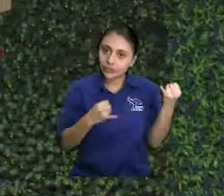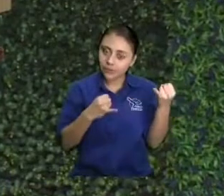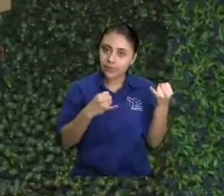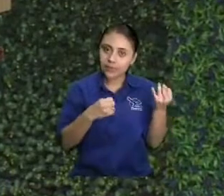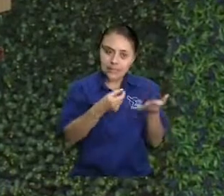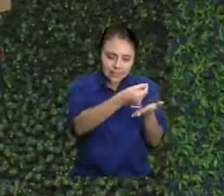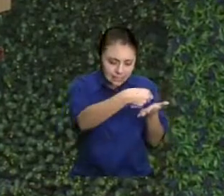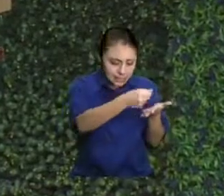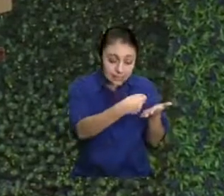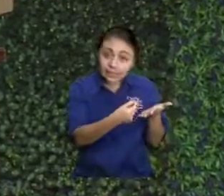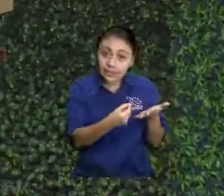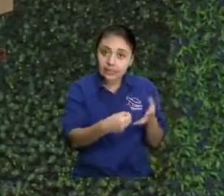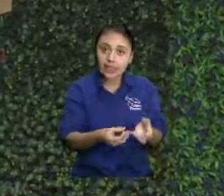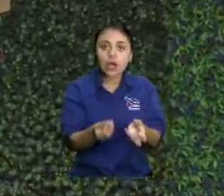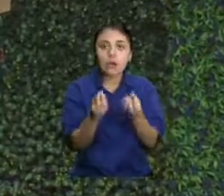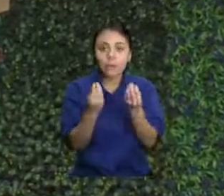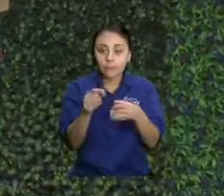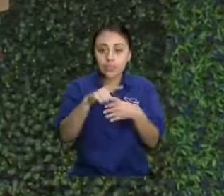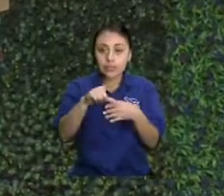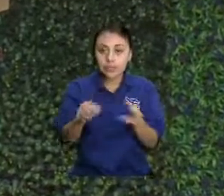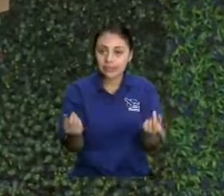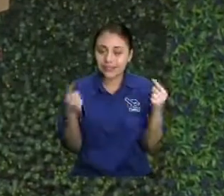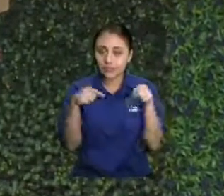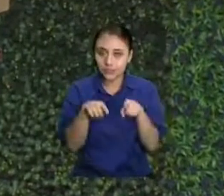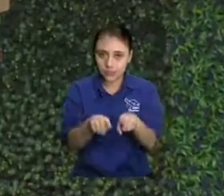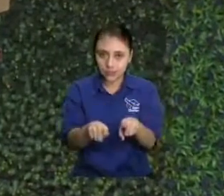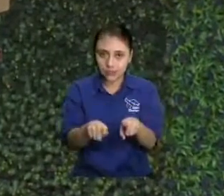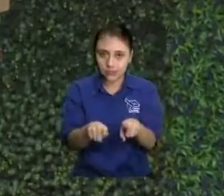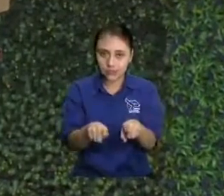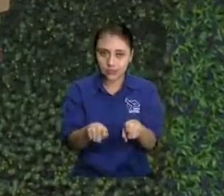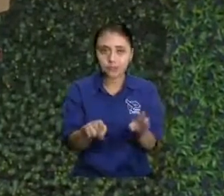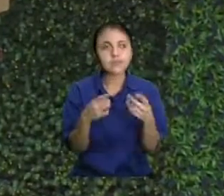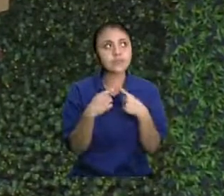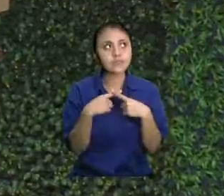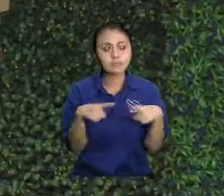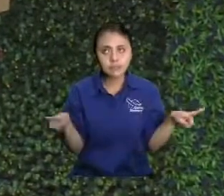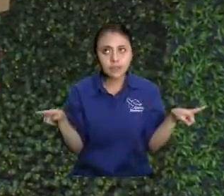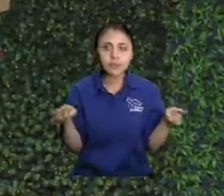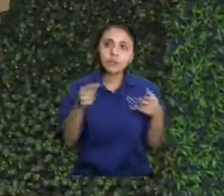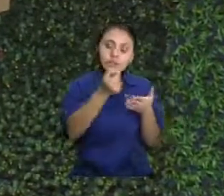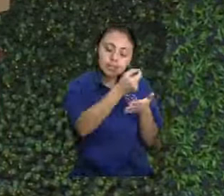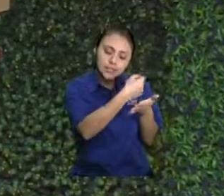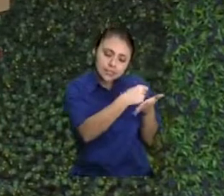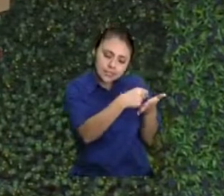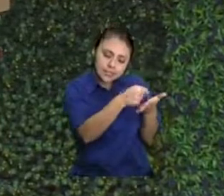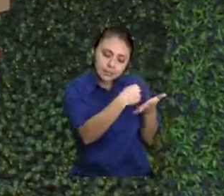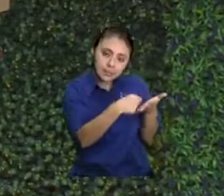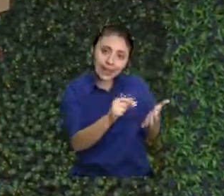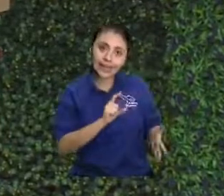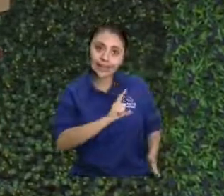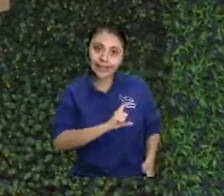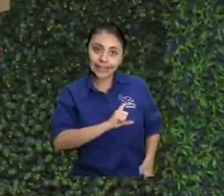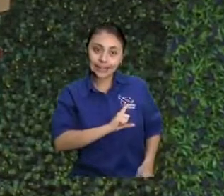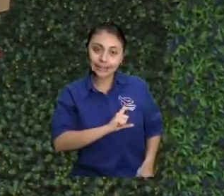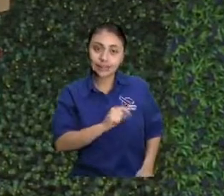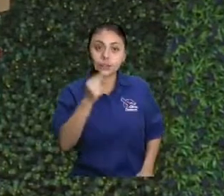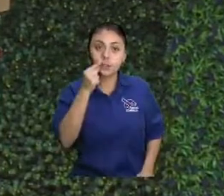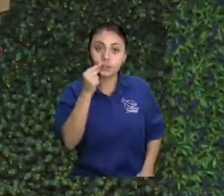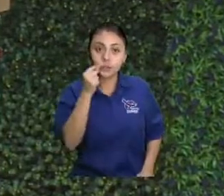muchas cosas que van a suceder, pero se describe el carácter de los hombres del